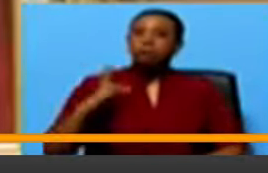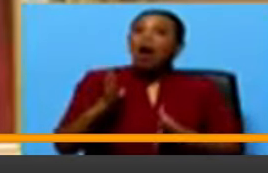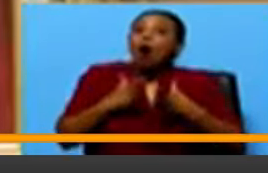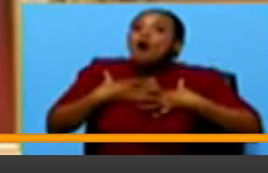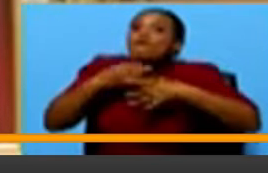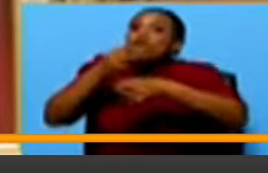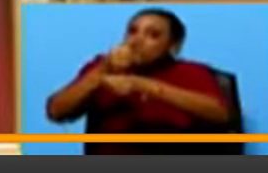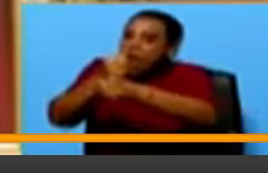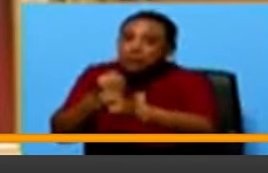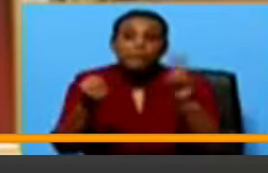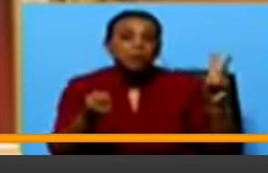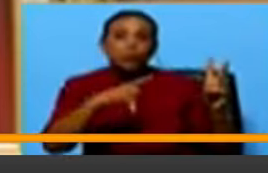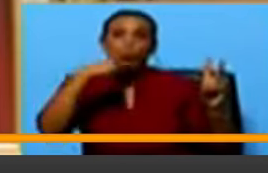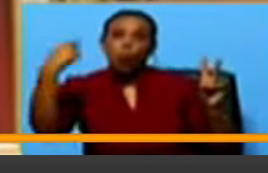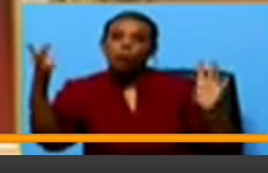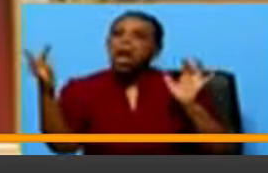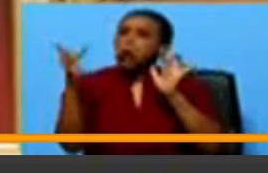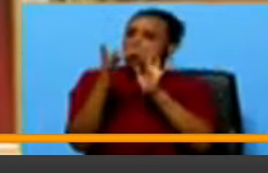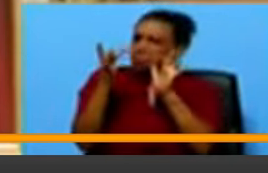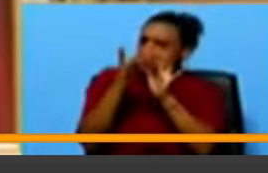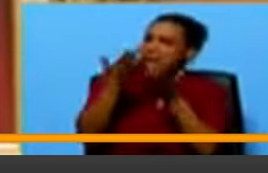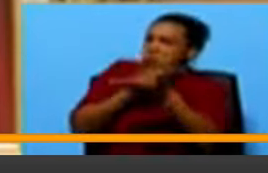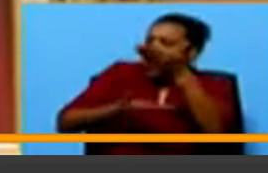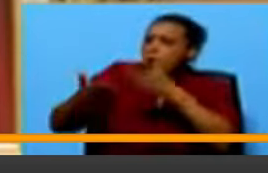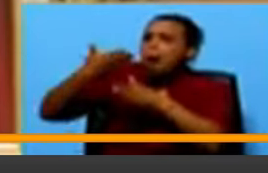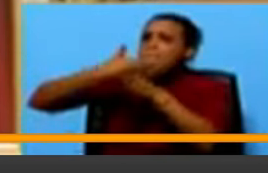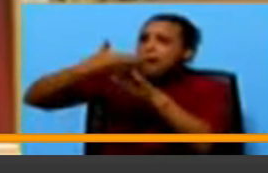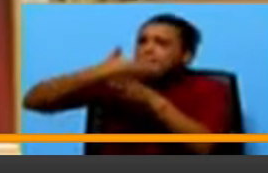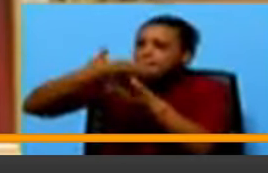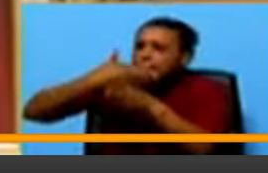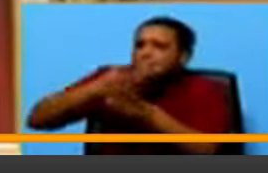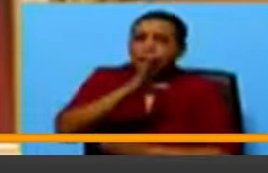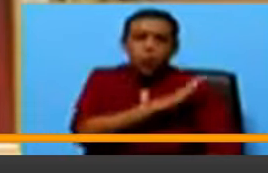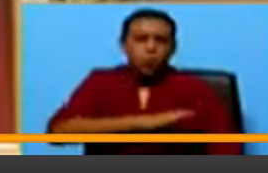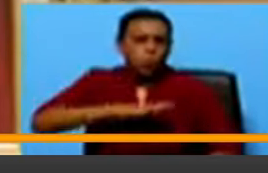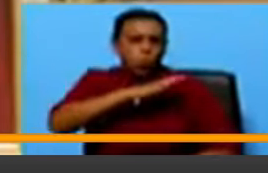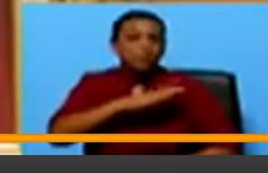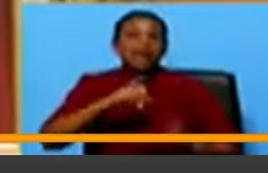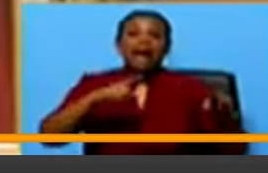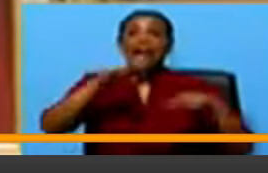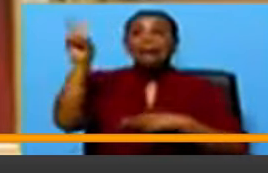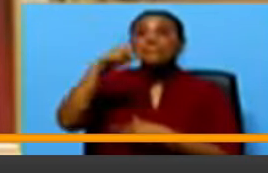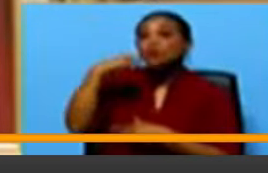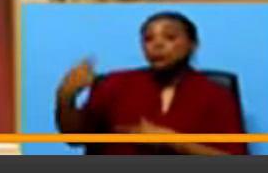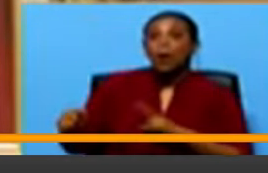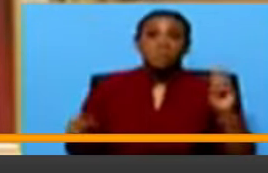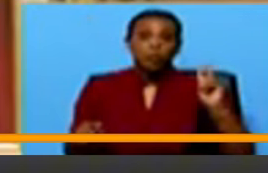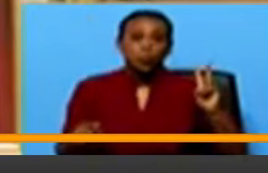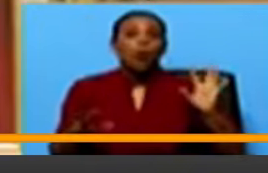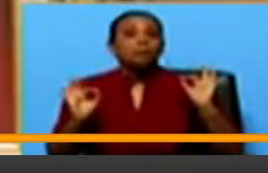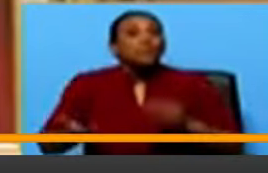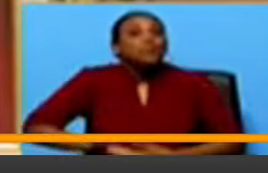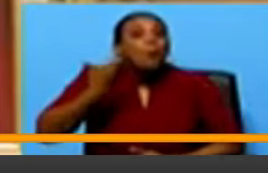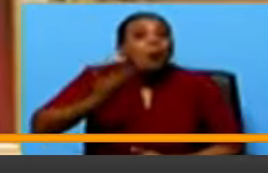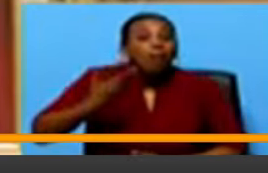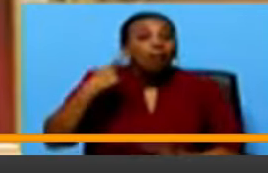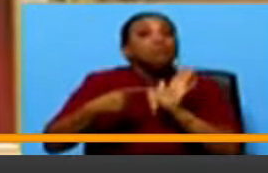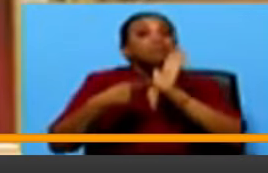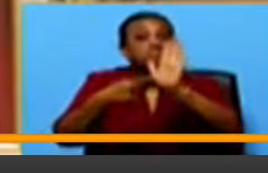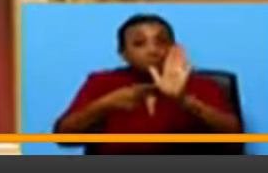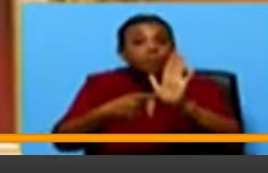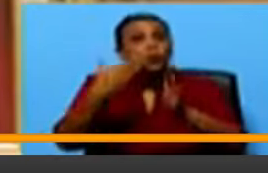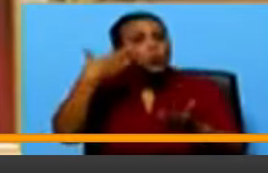confianza, de cercanía, de cooperación entre Rusia y Venezuela. Es muy importante,